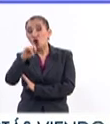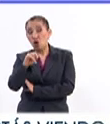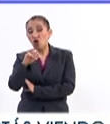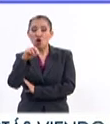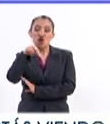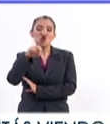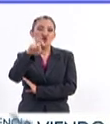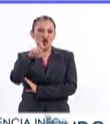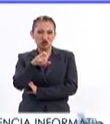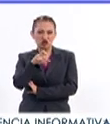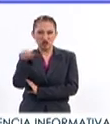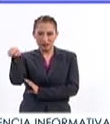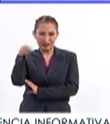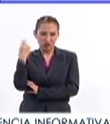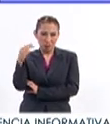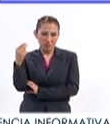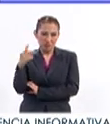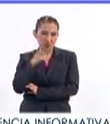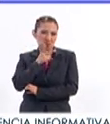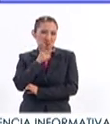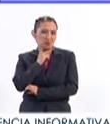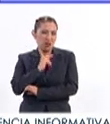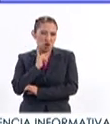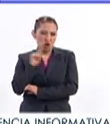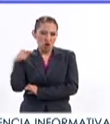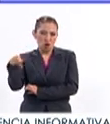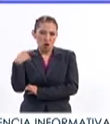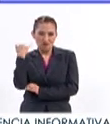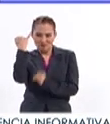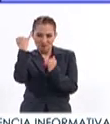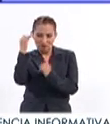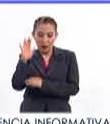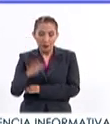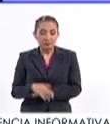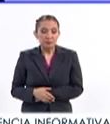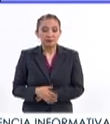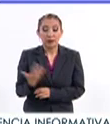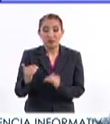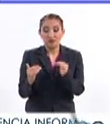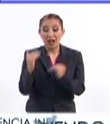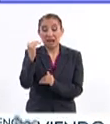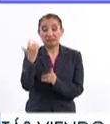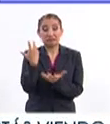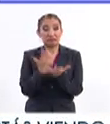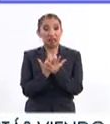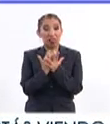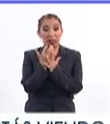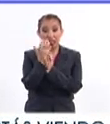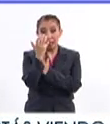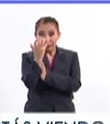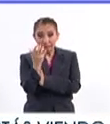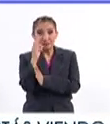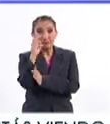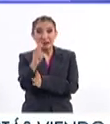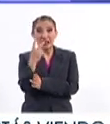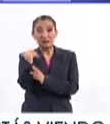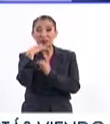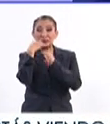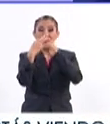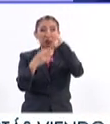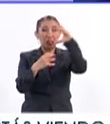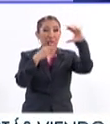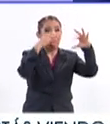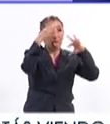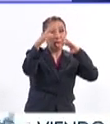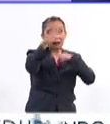les llamamos en la industria petrolera, y que pues elevan de manera importante la cantidad de